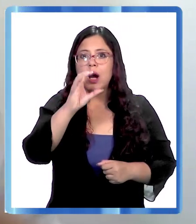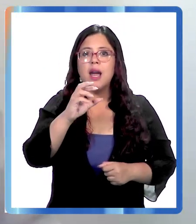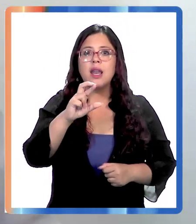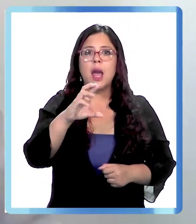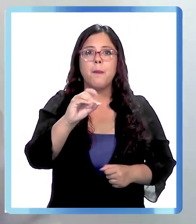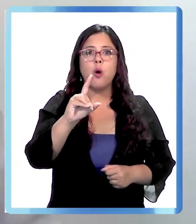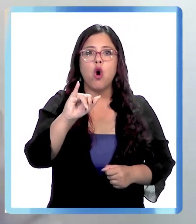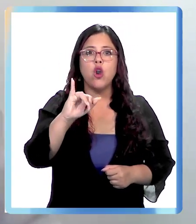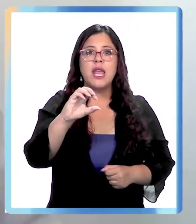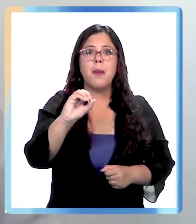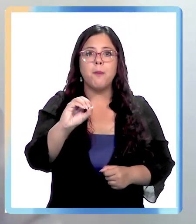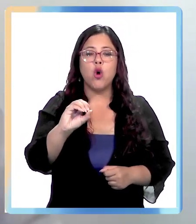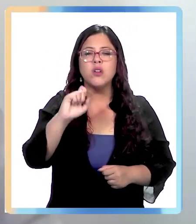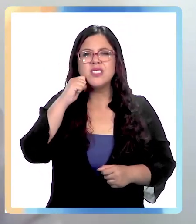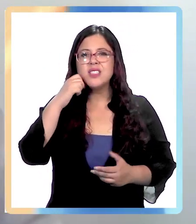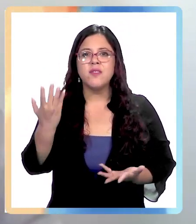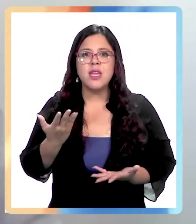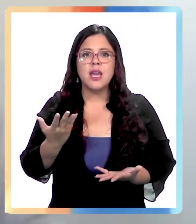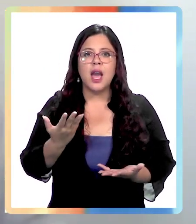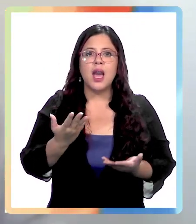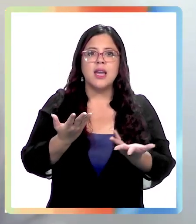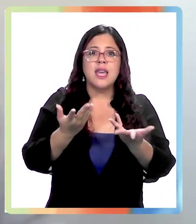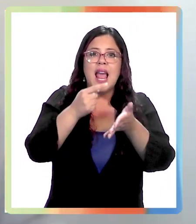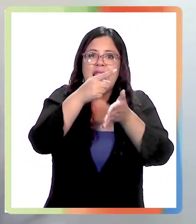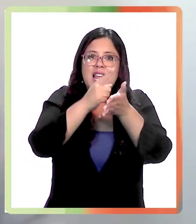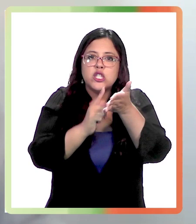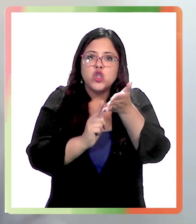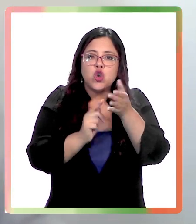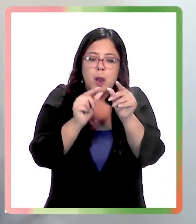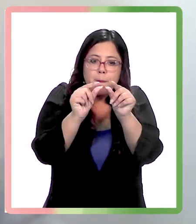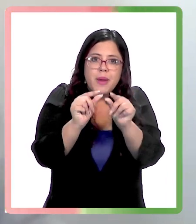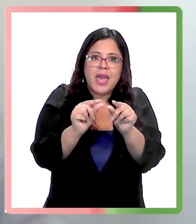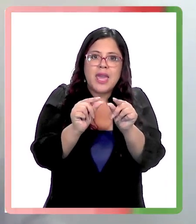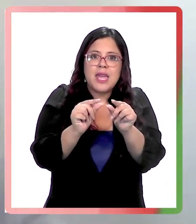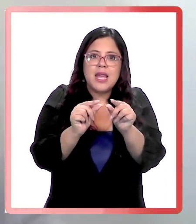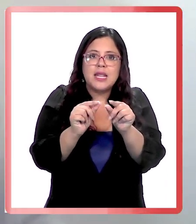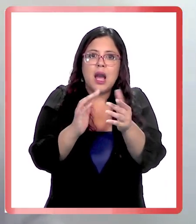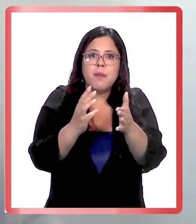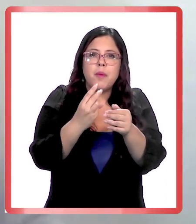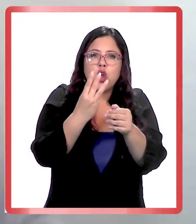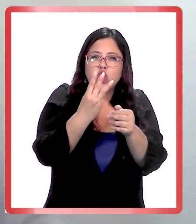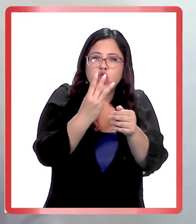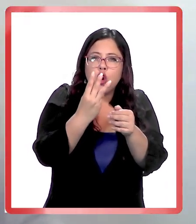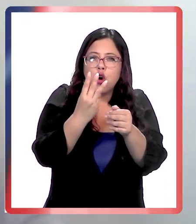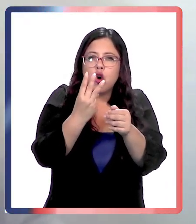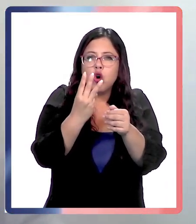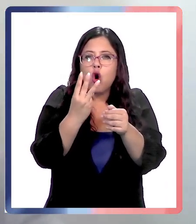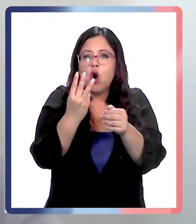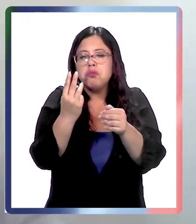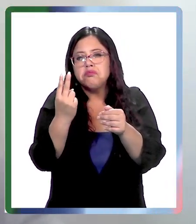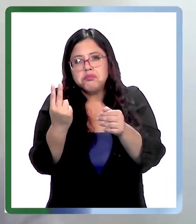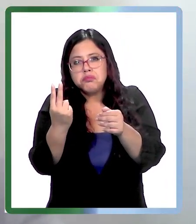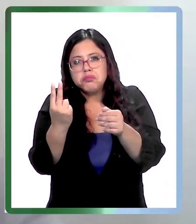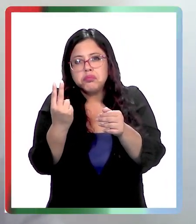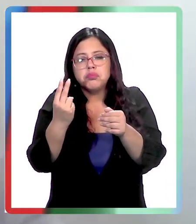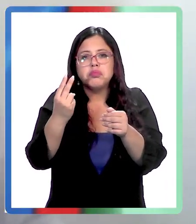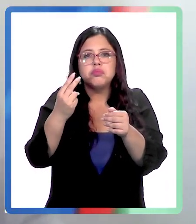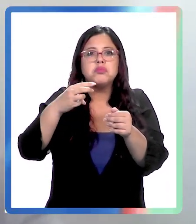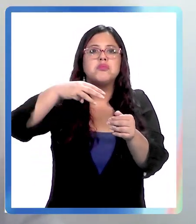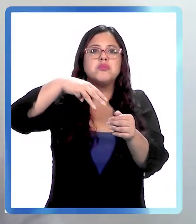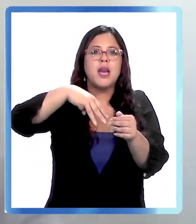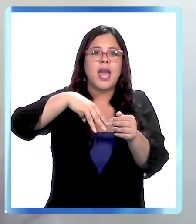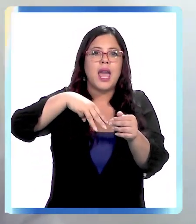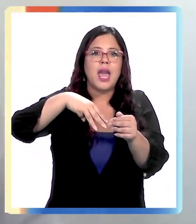los pólipos. El pólipo es una lesión que es muy pequeñita, que mide 1, 2 o 3 milímetros y que, por lo